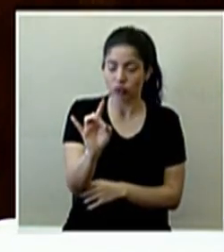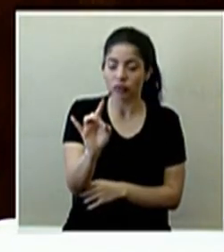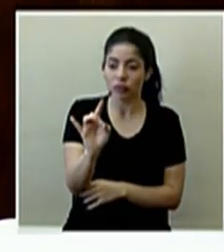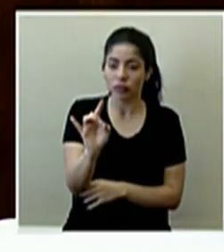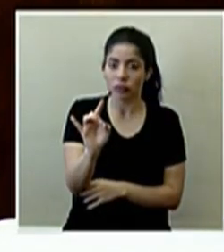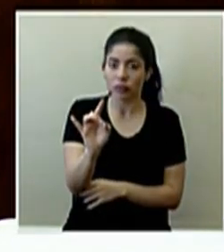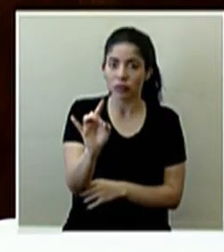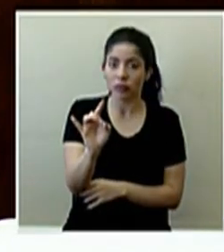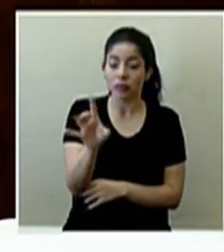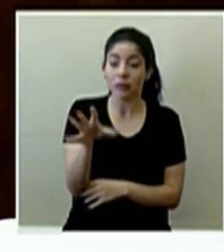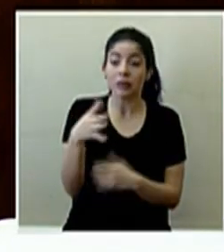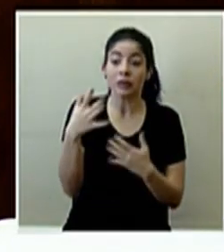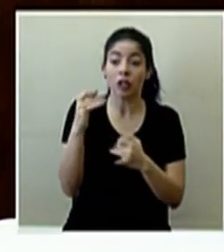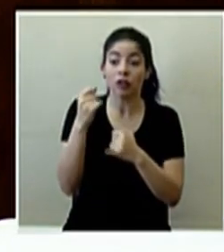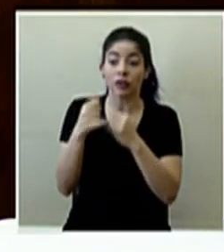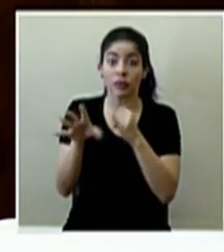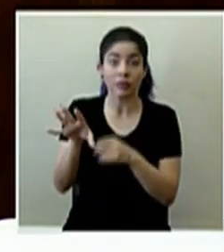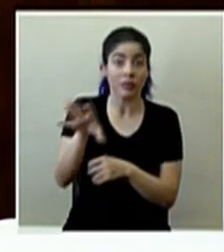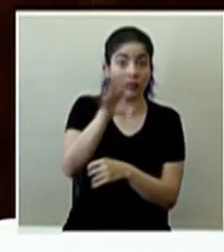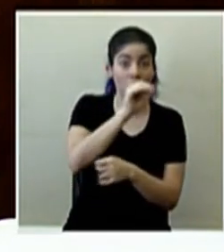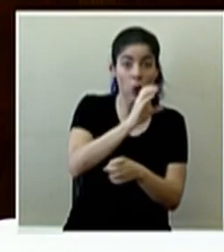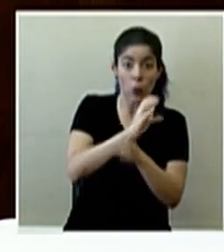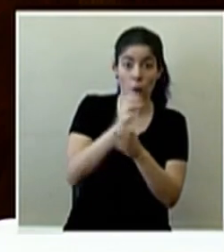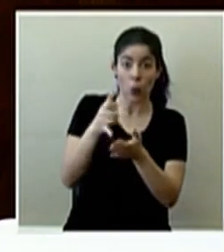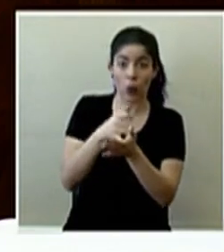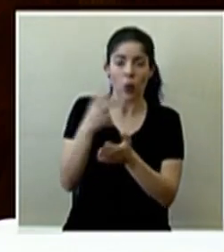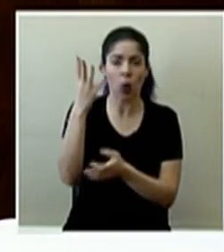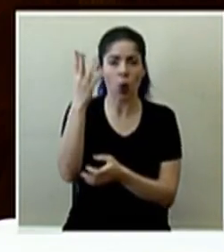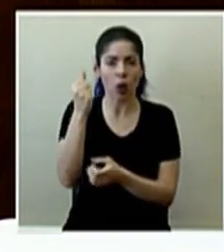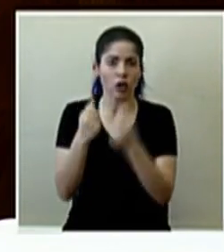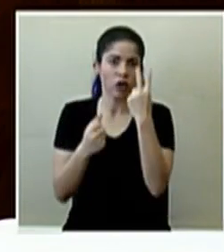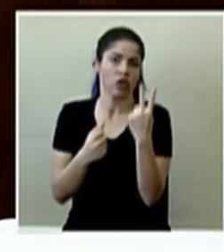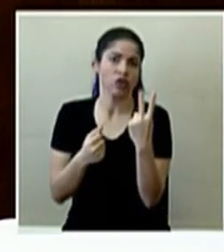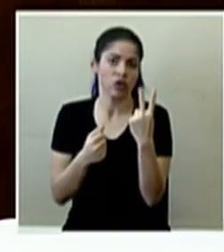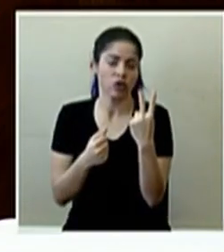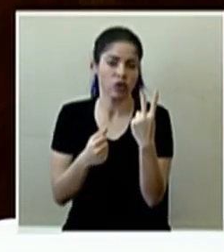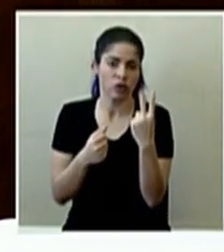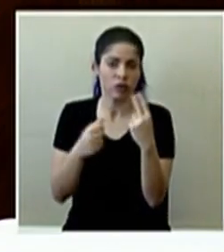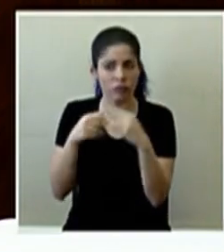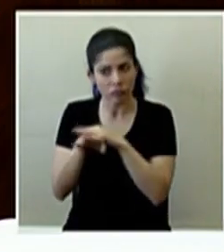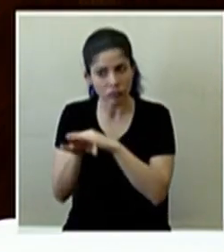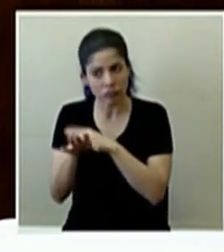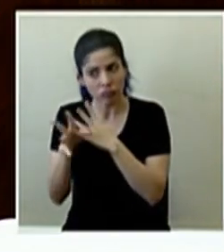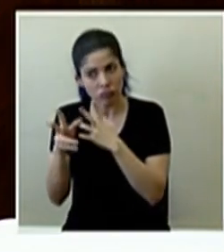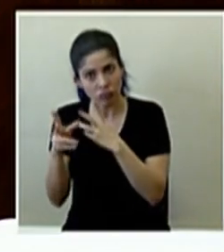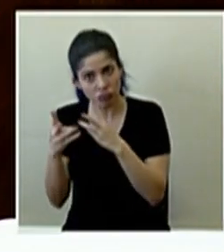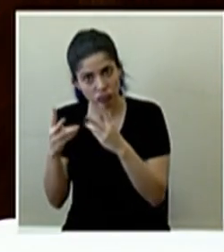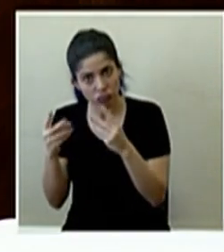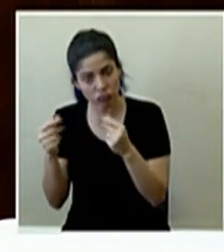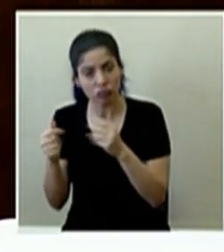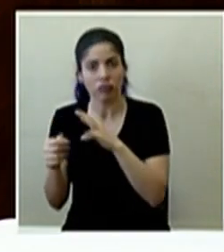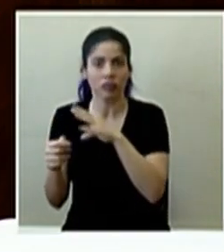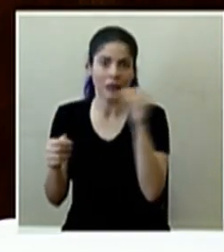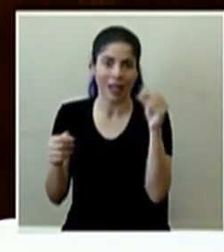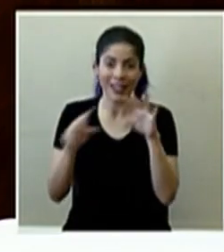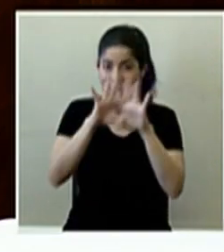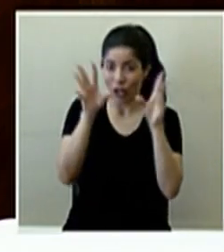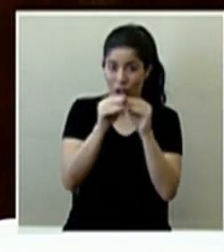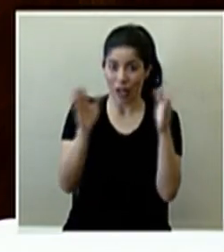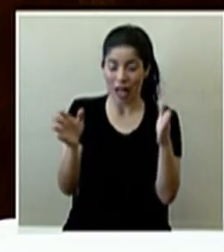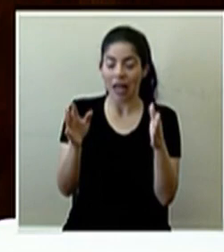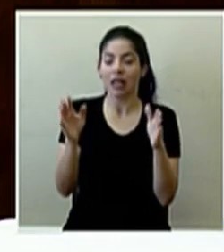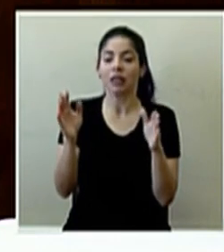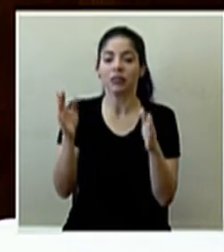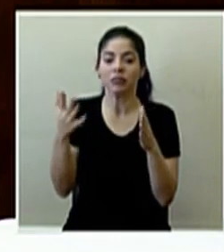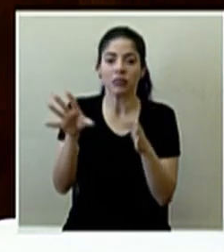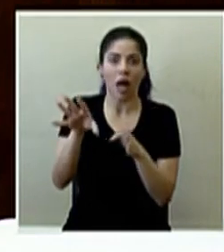han salido de UCI 2 personas, ¿verdad? Del total han